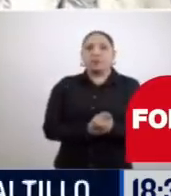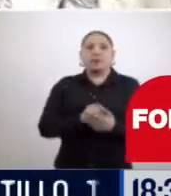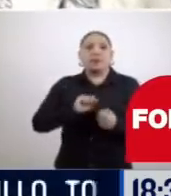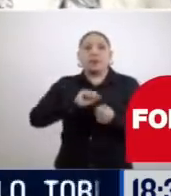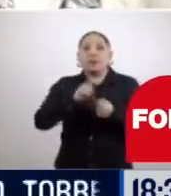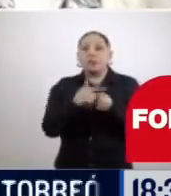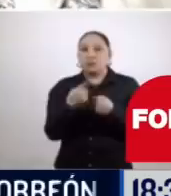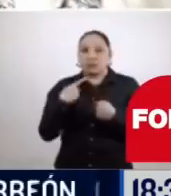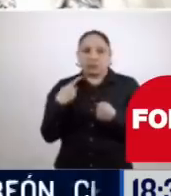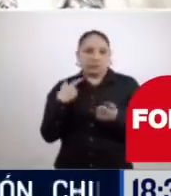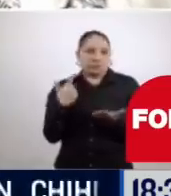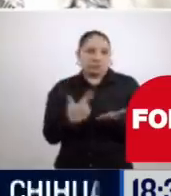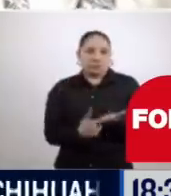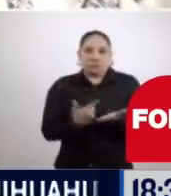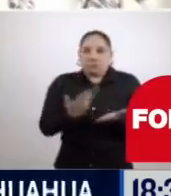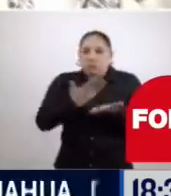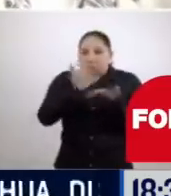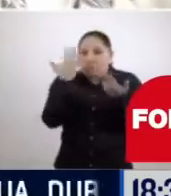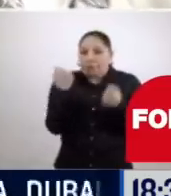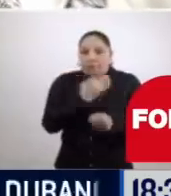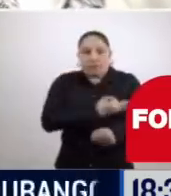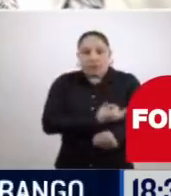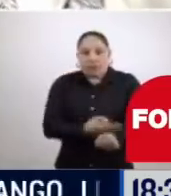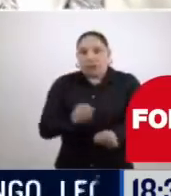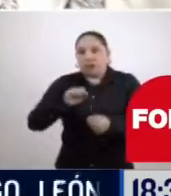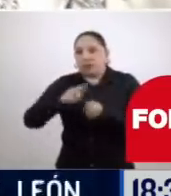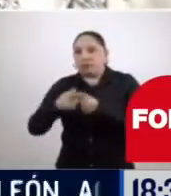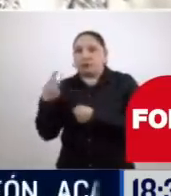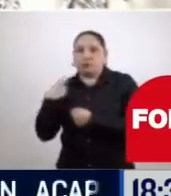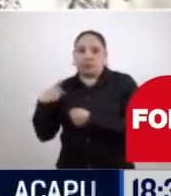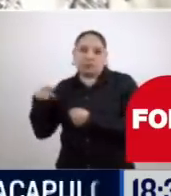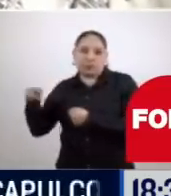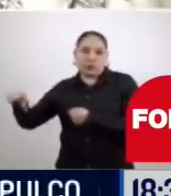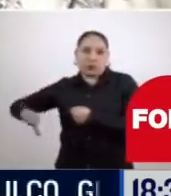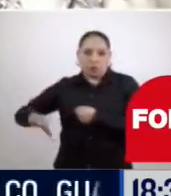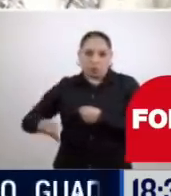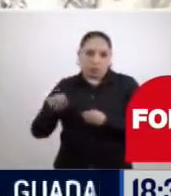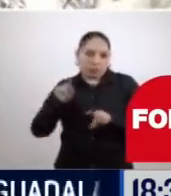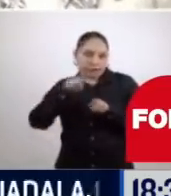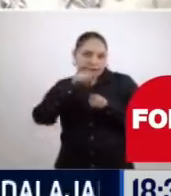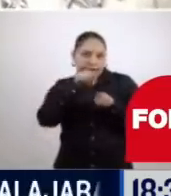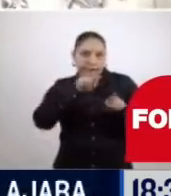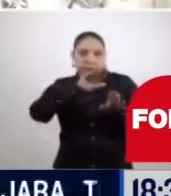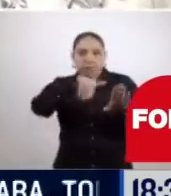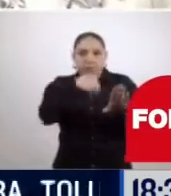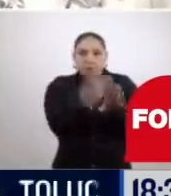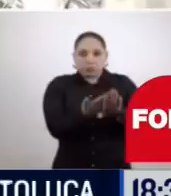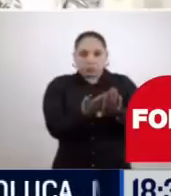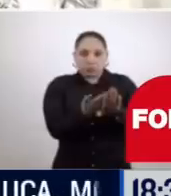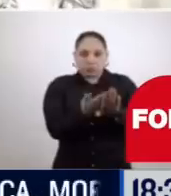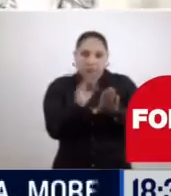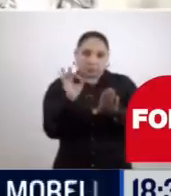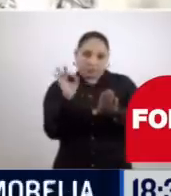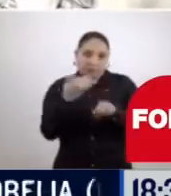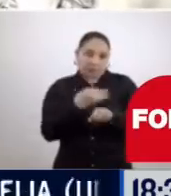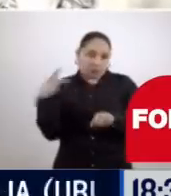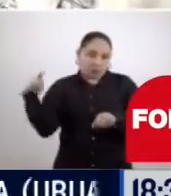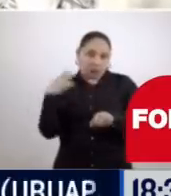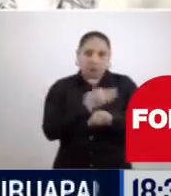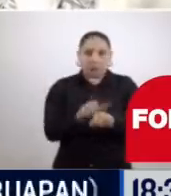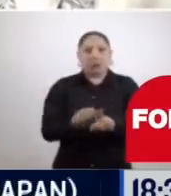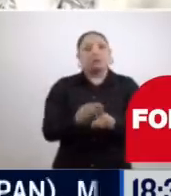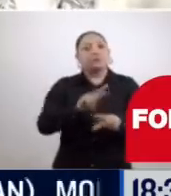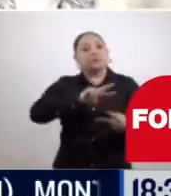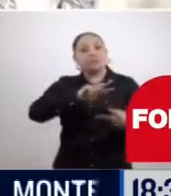esta persona, puede ser un familiar de alguna de las personas que hoy está agrediendo. Entonces, al